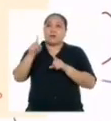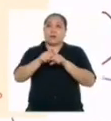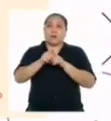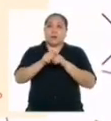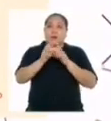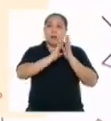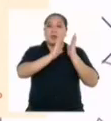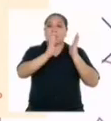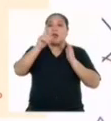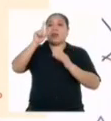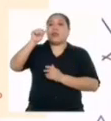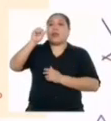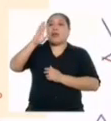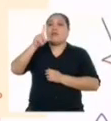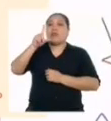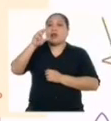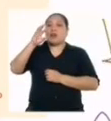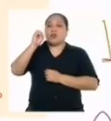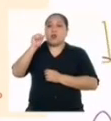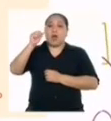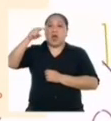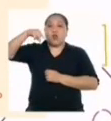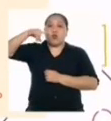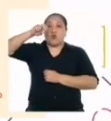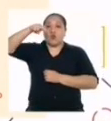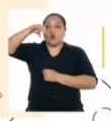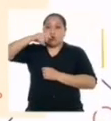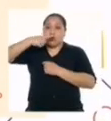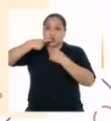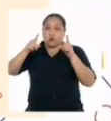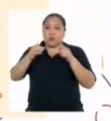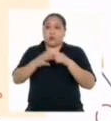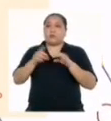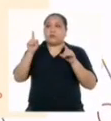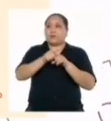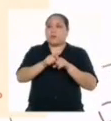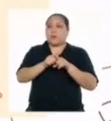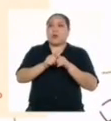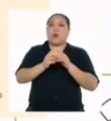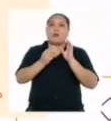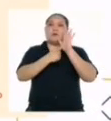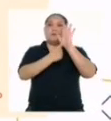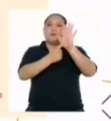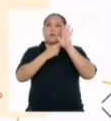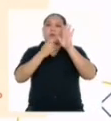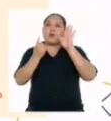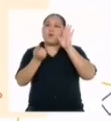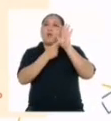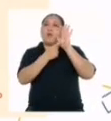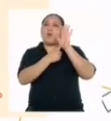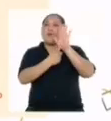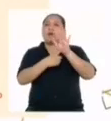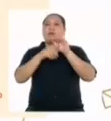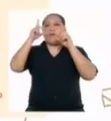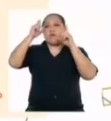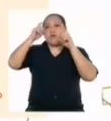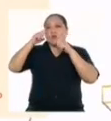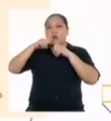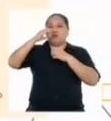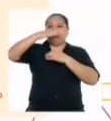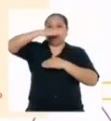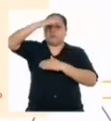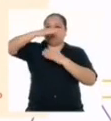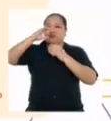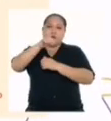como tablero de anuncios, es un medio de comunicación general que se destina a la exhibición de fotografías, carteles